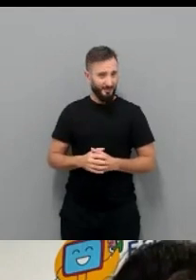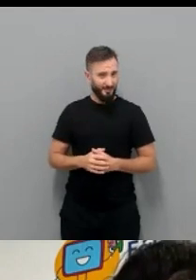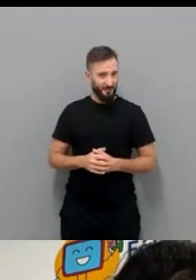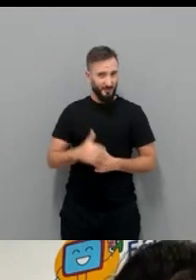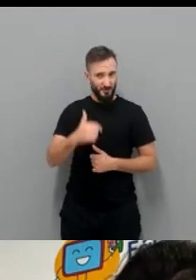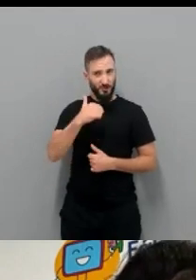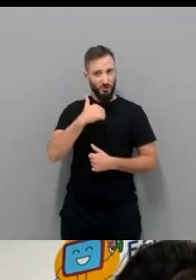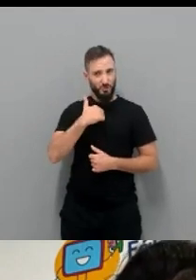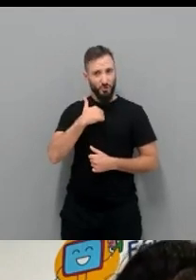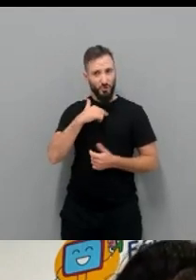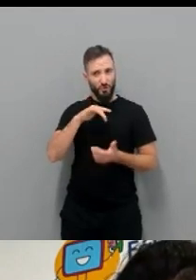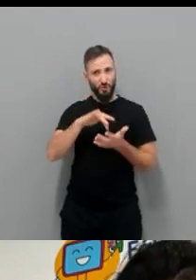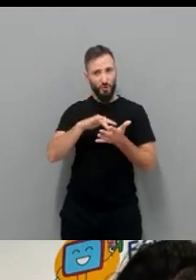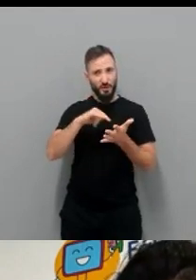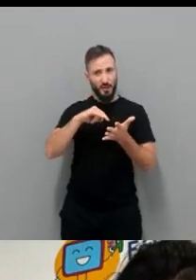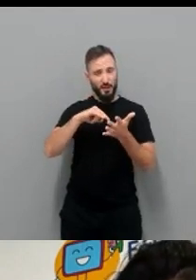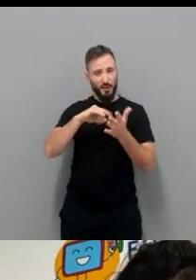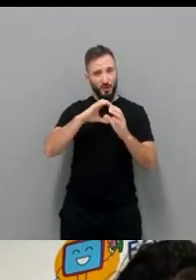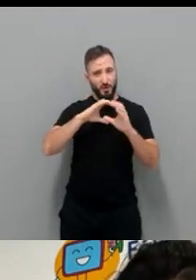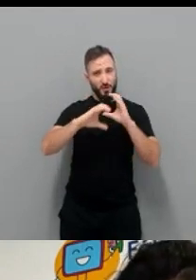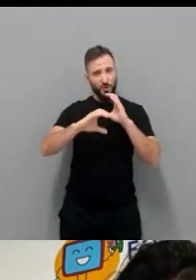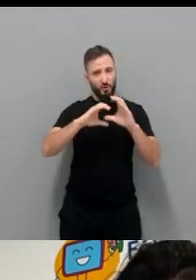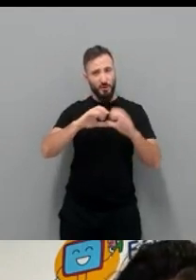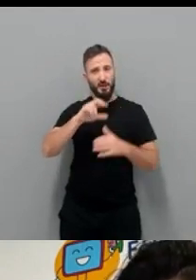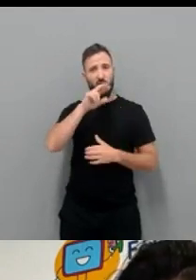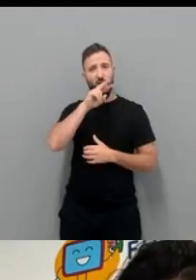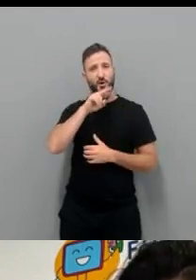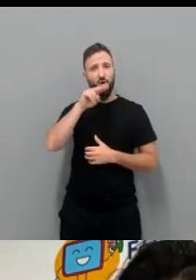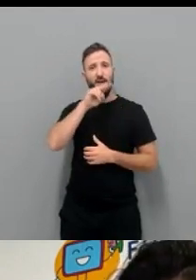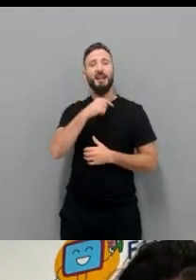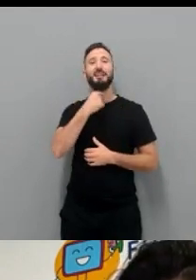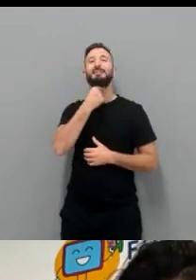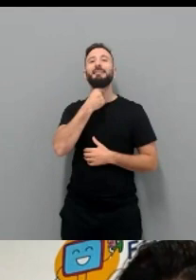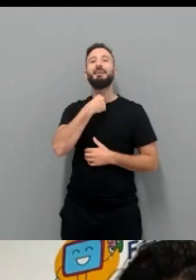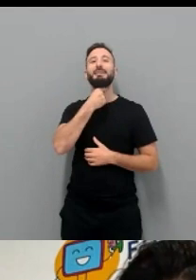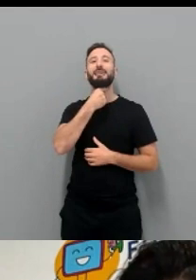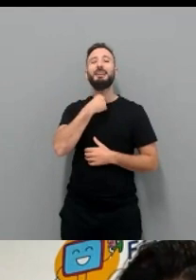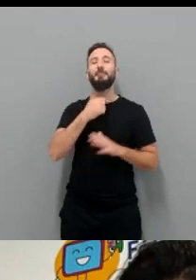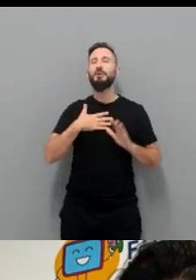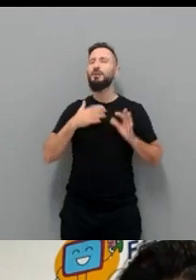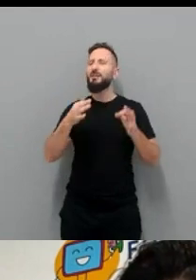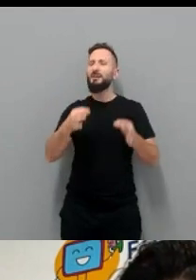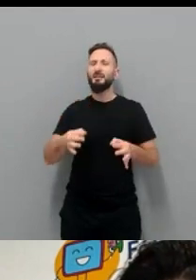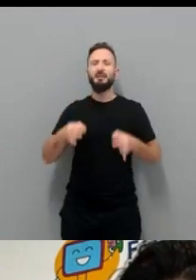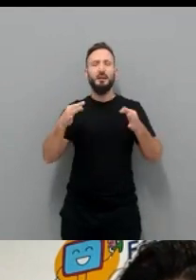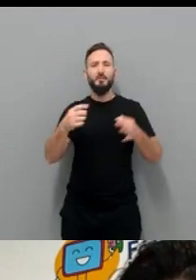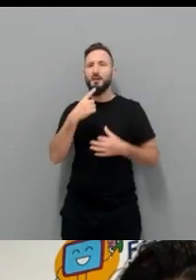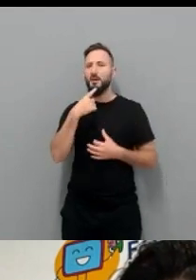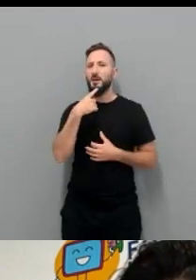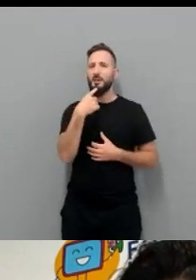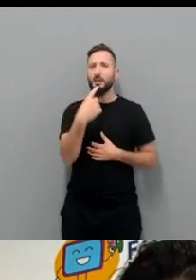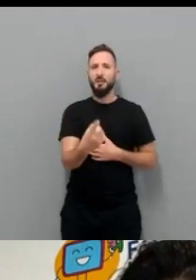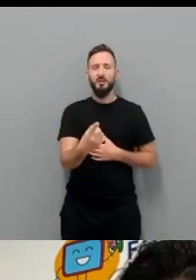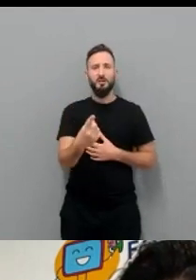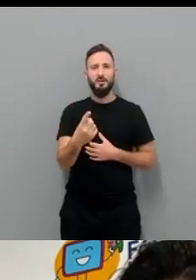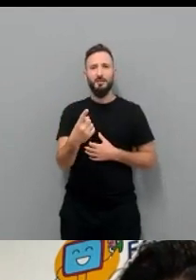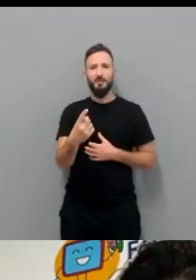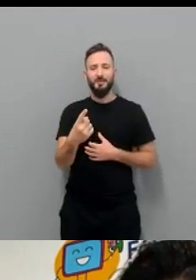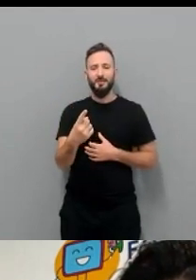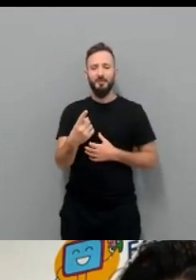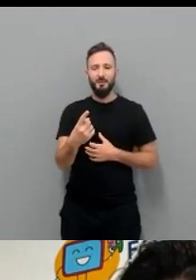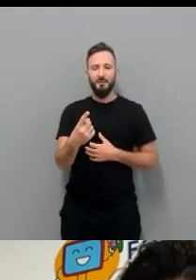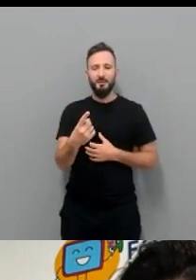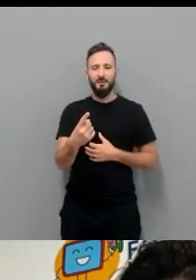comunicación oral con distancia, pero siempre digo que hay que invertir tiempo